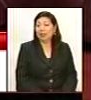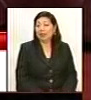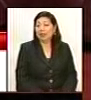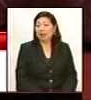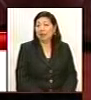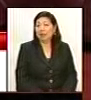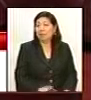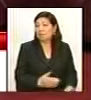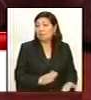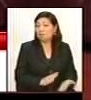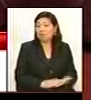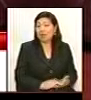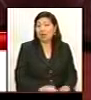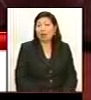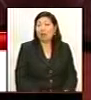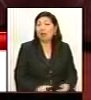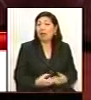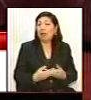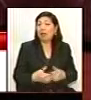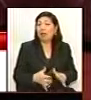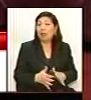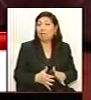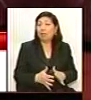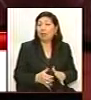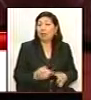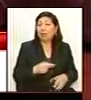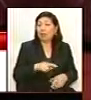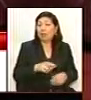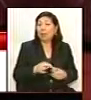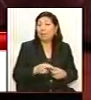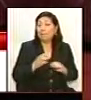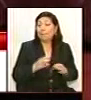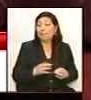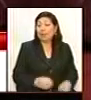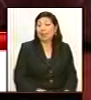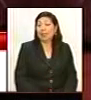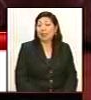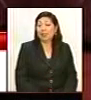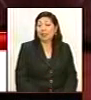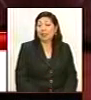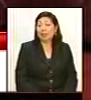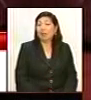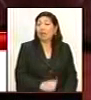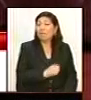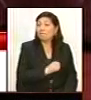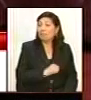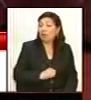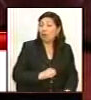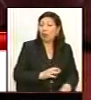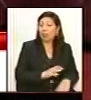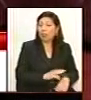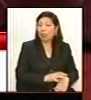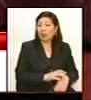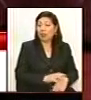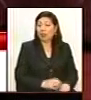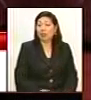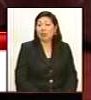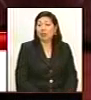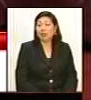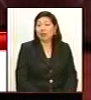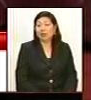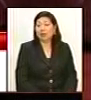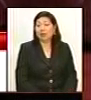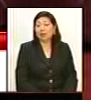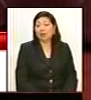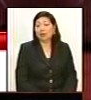en un delito de abandono de los pacientes en peligro, ¿no?, o negligencia médica.